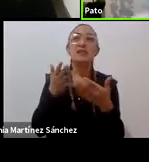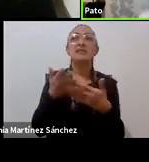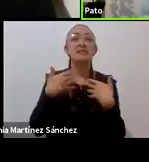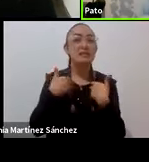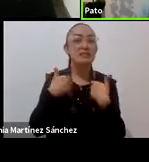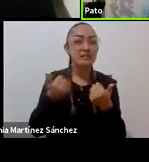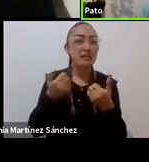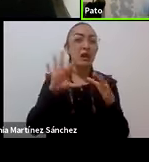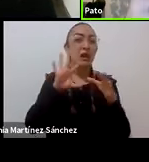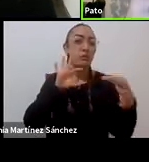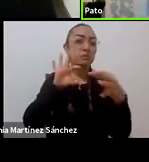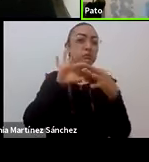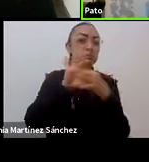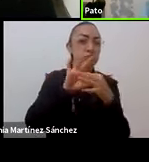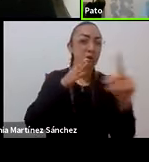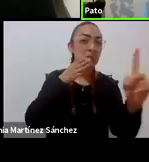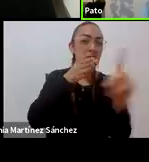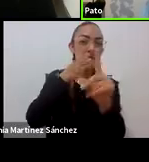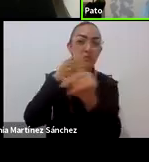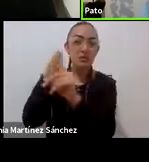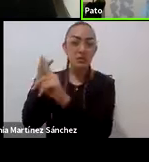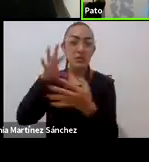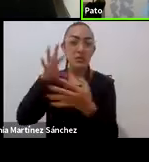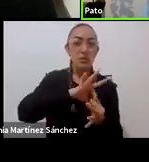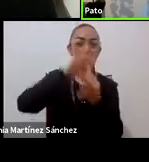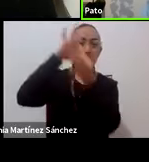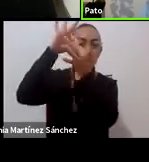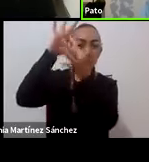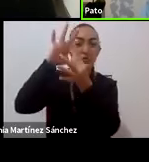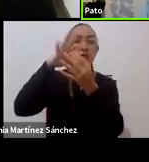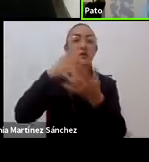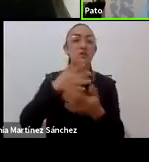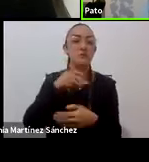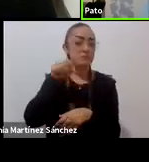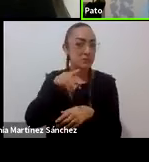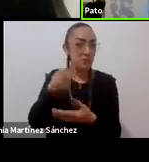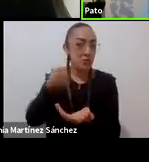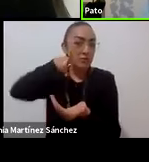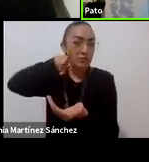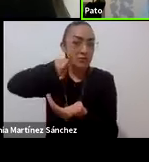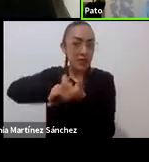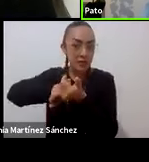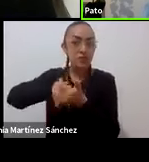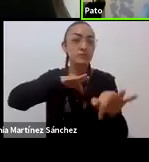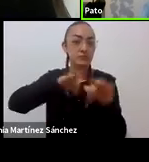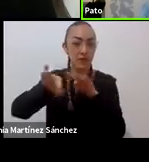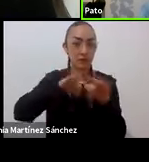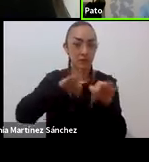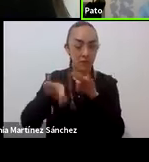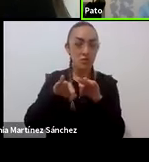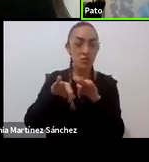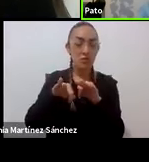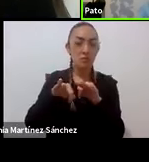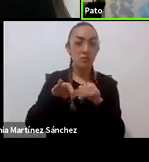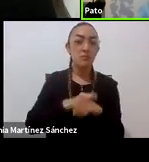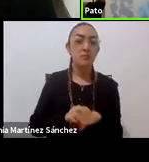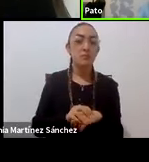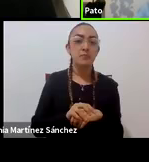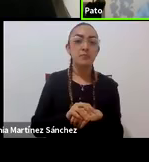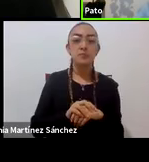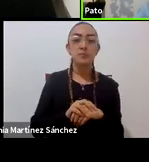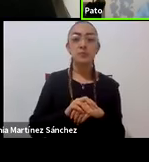comunes, ¿no? E incidir en el tejido con una especie de reconstitución. No hay que